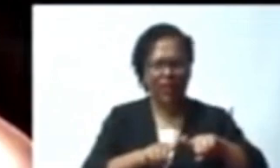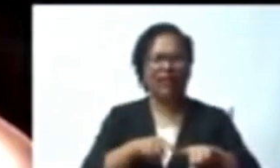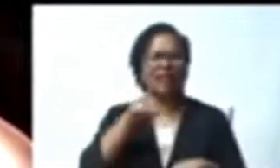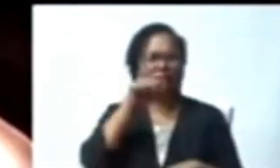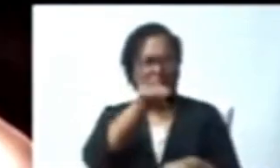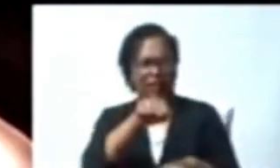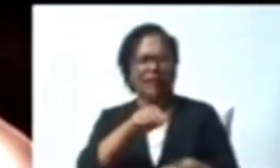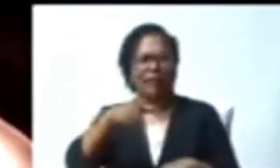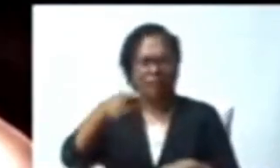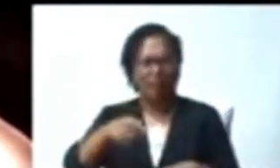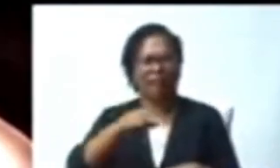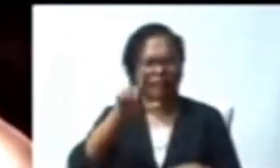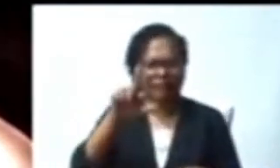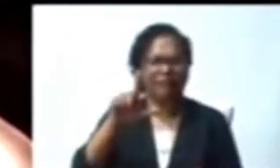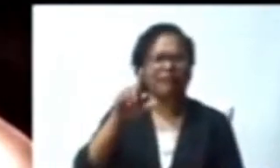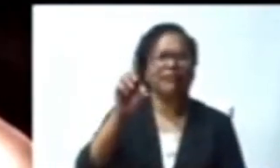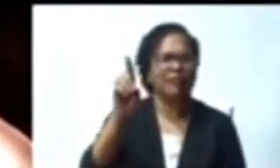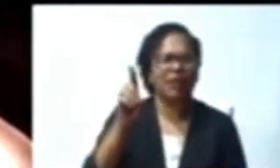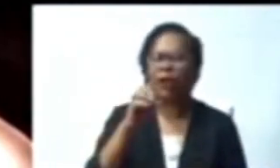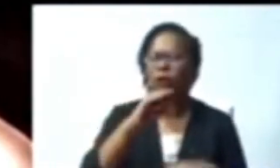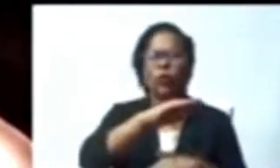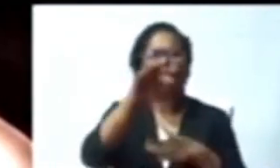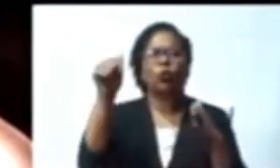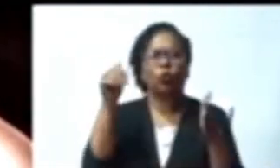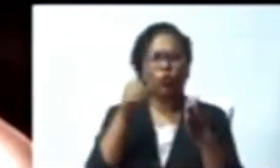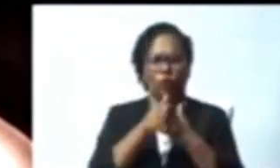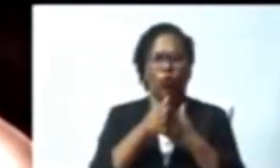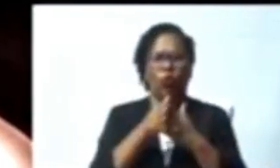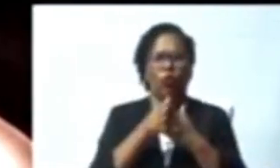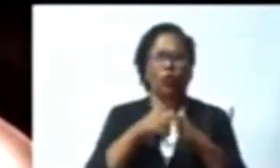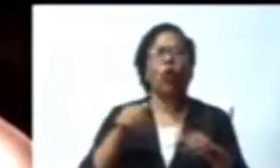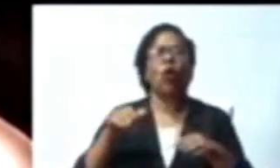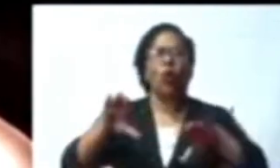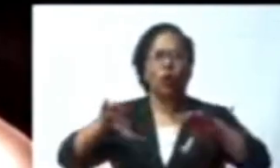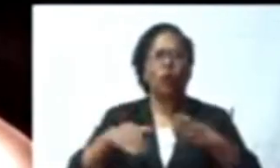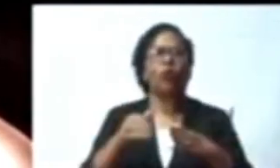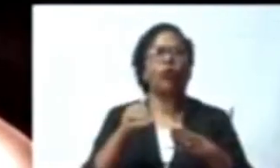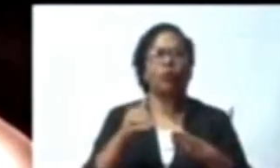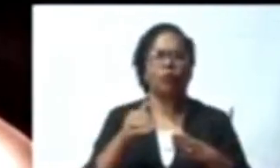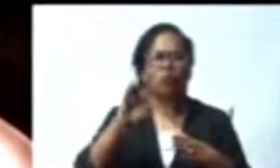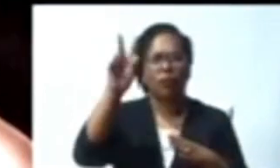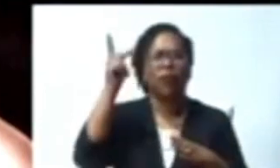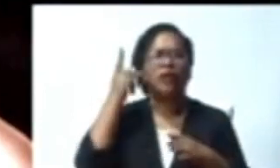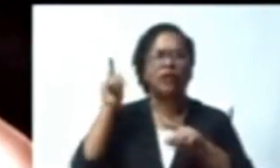Liberal Reformista y cualquier otra bancada que esté representada en este Congreso Nacional, así como el PRD.